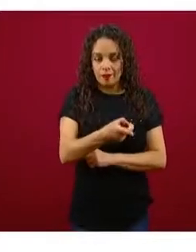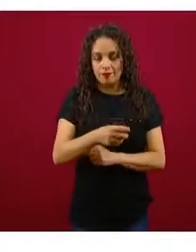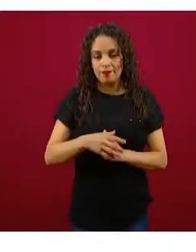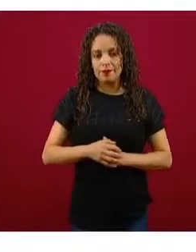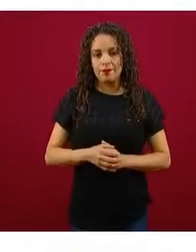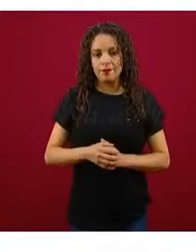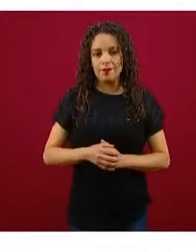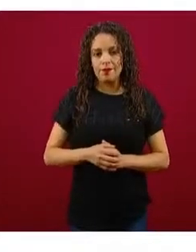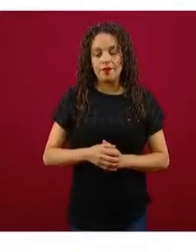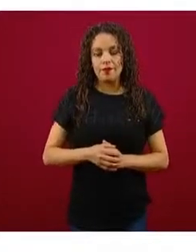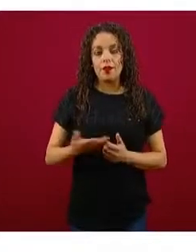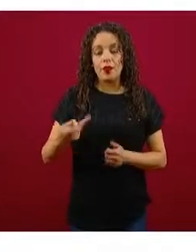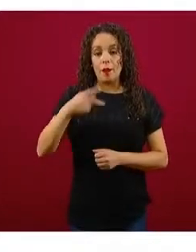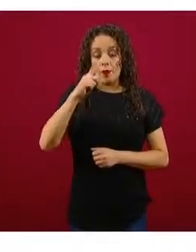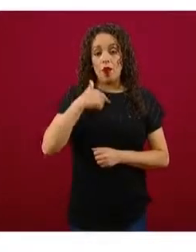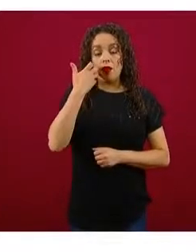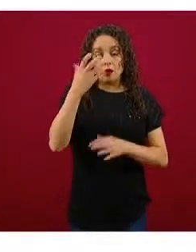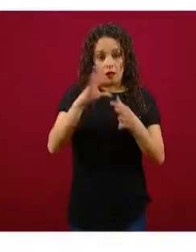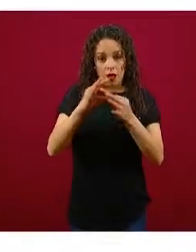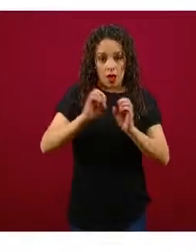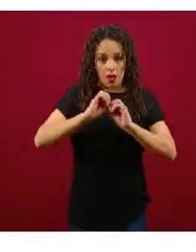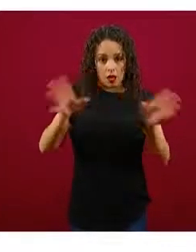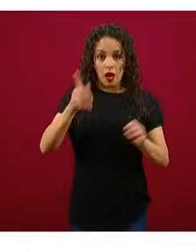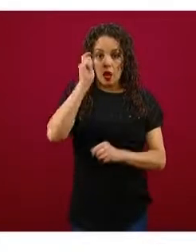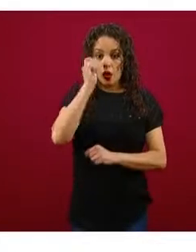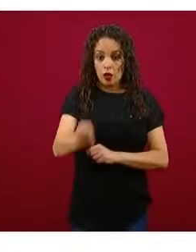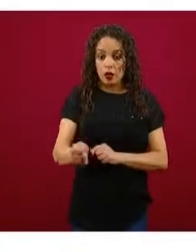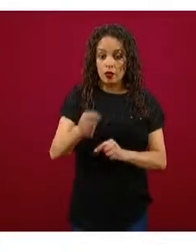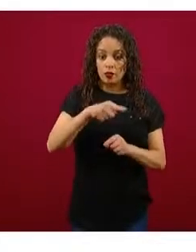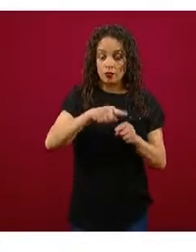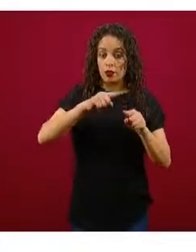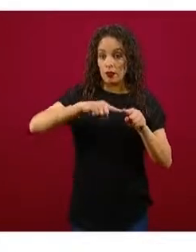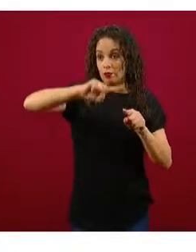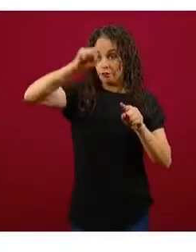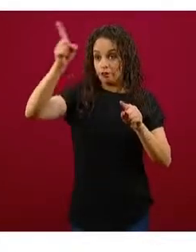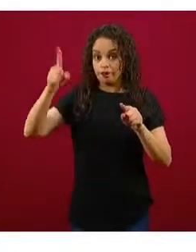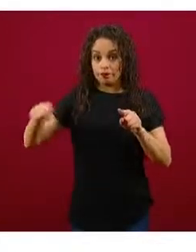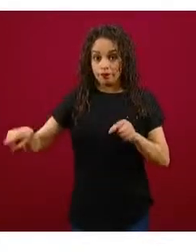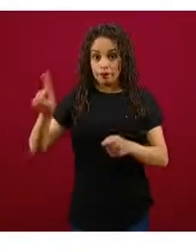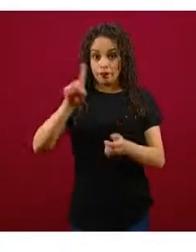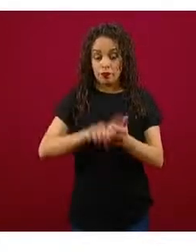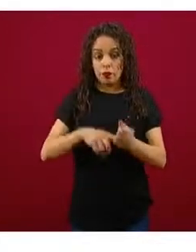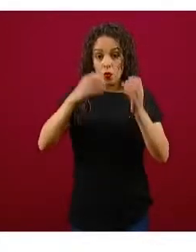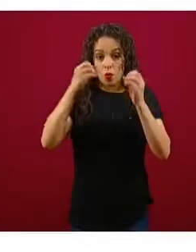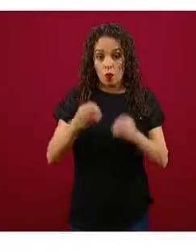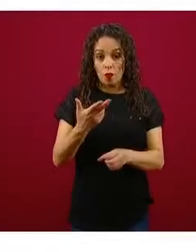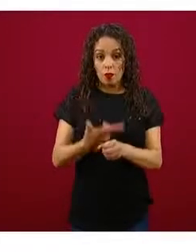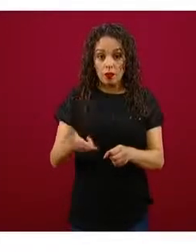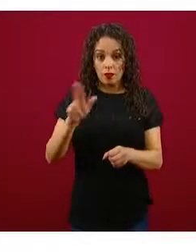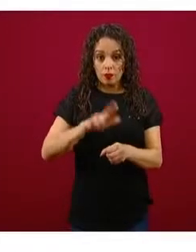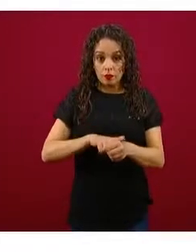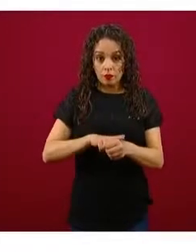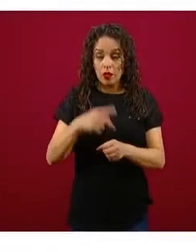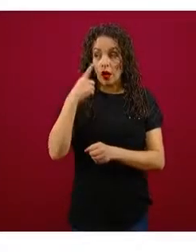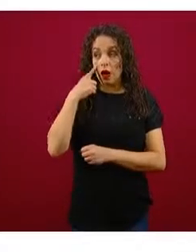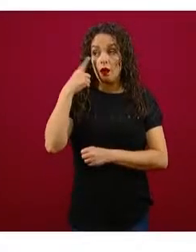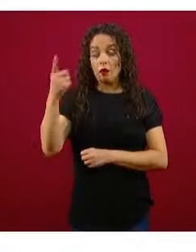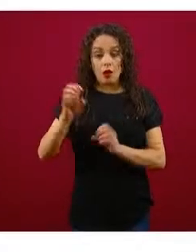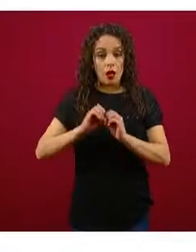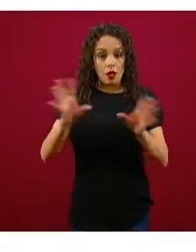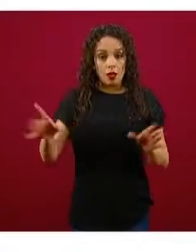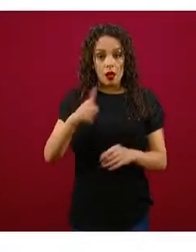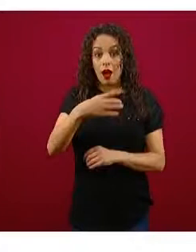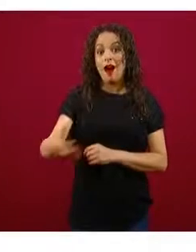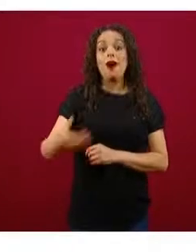la gráfica de columnas de ocupación hospitalaria nos muestra que no están a tope los hospitales, no están